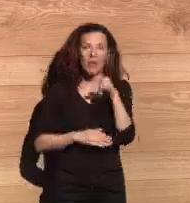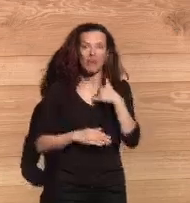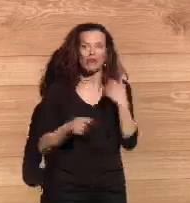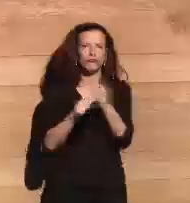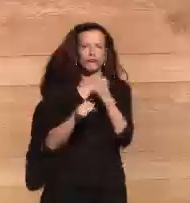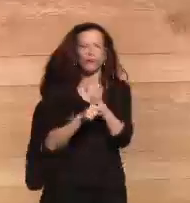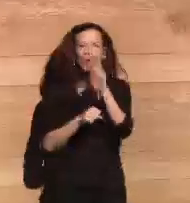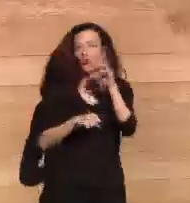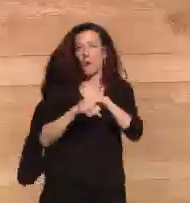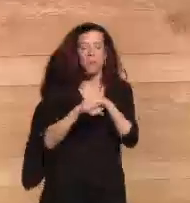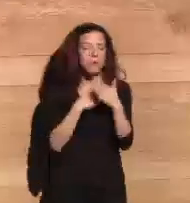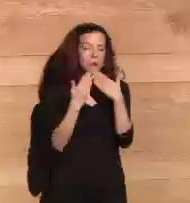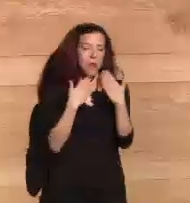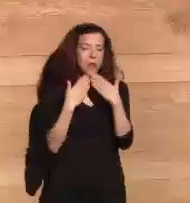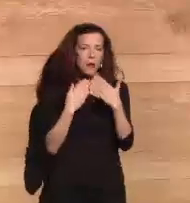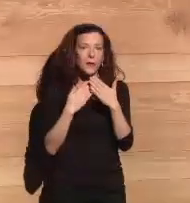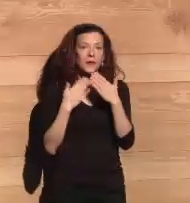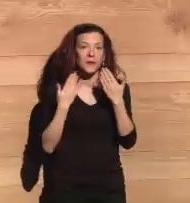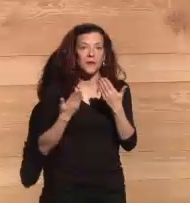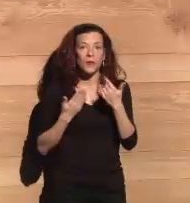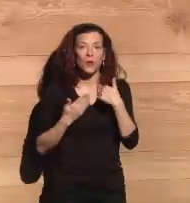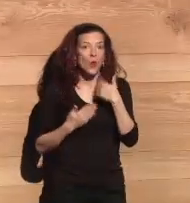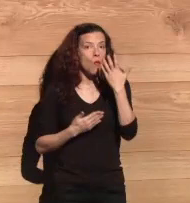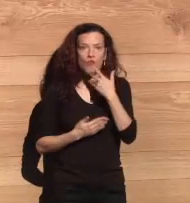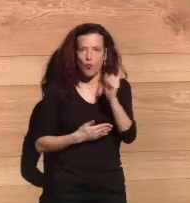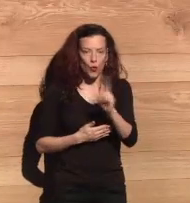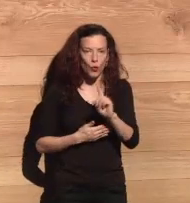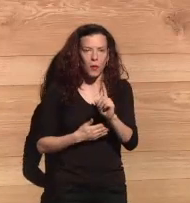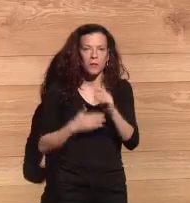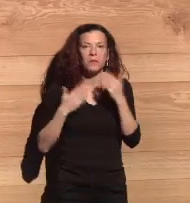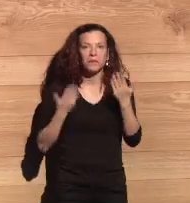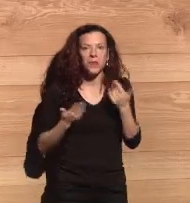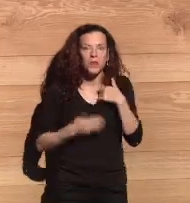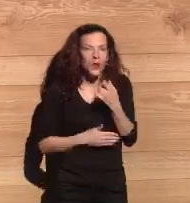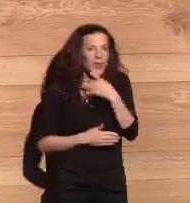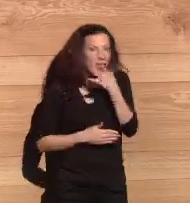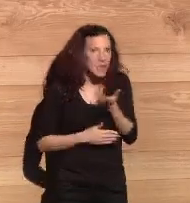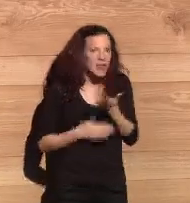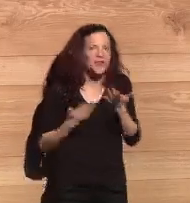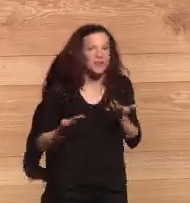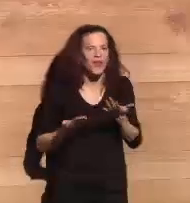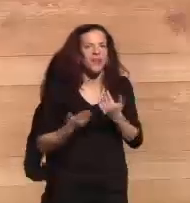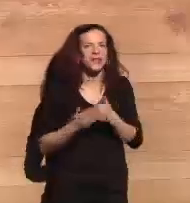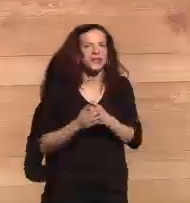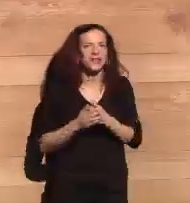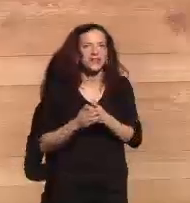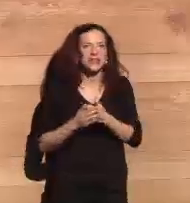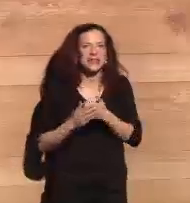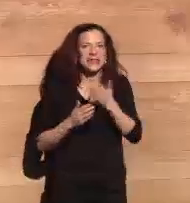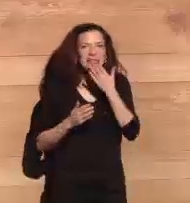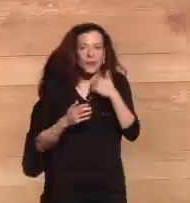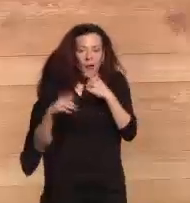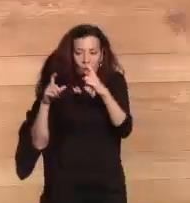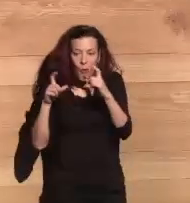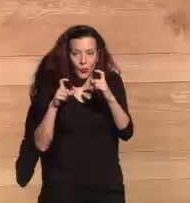hablando con otro amigo, y él, la verdad, yo no la conocía, y yo soy muy tímida, la verdad. Si fuera, cuando no estoy tomando fotos,